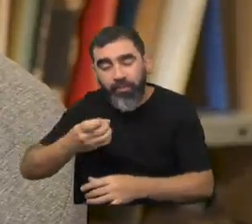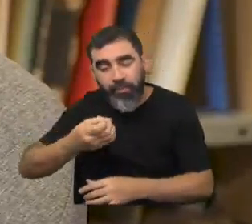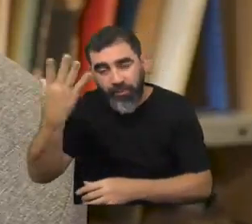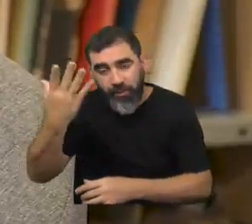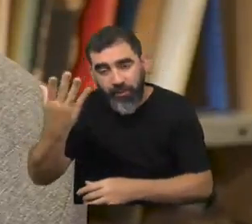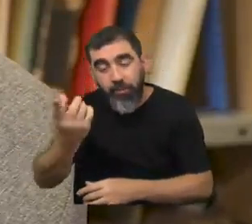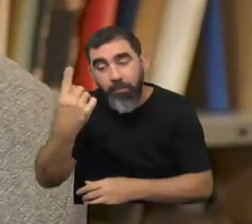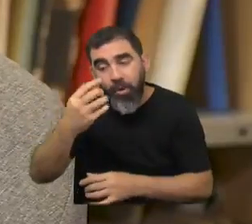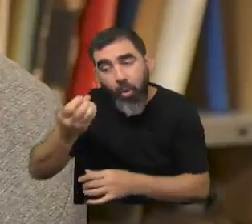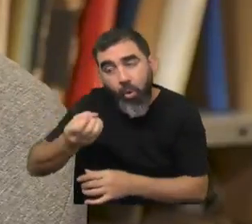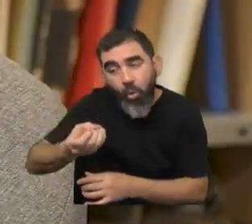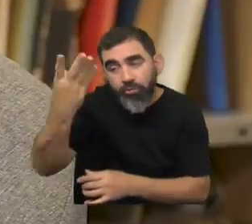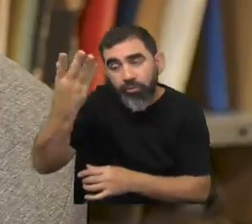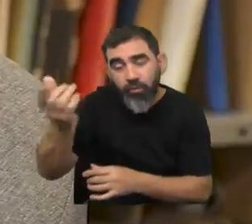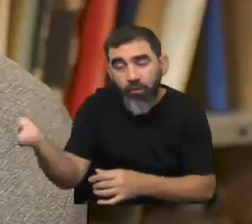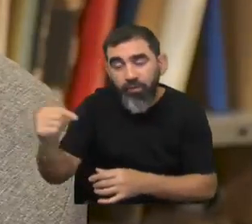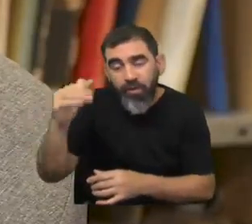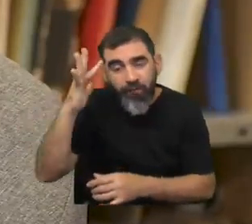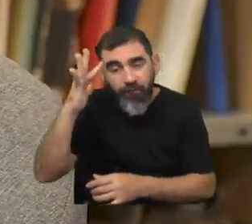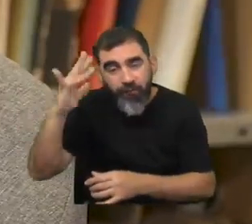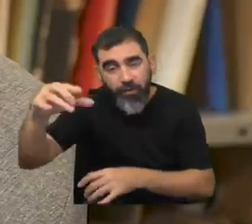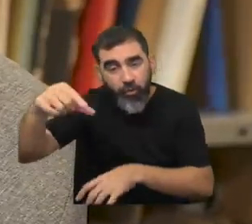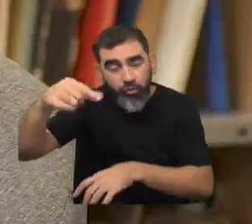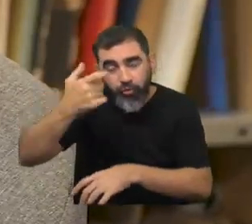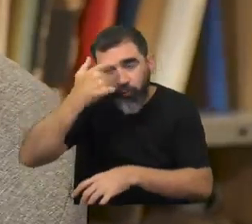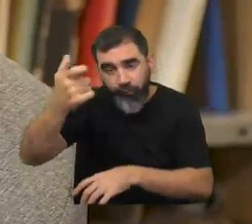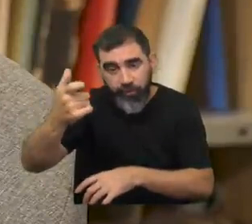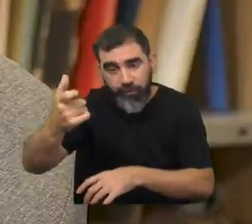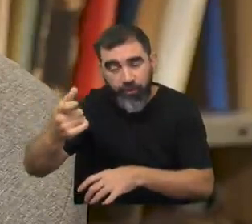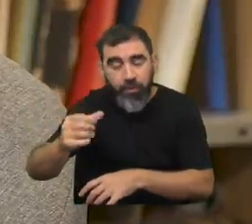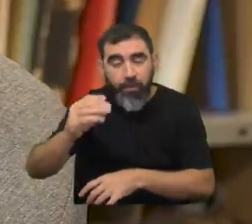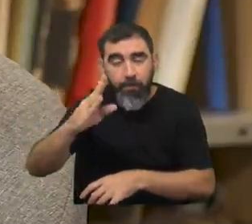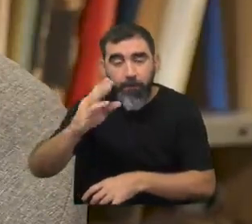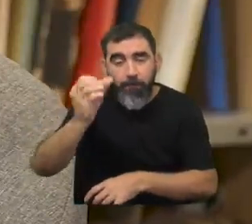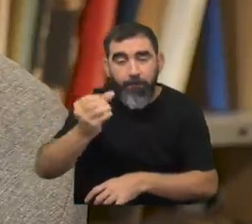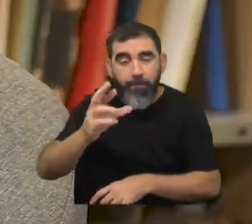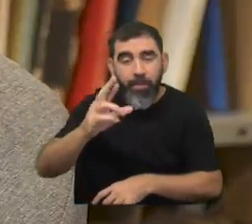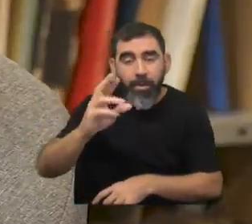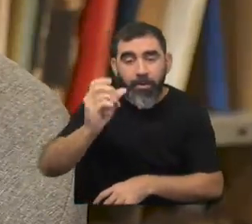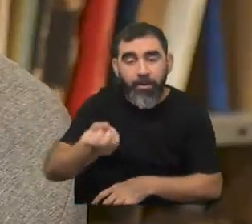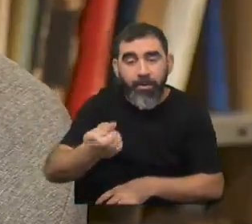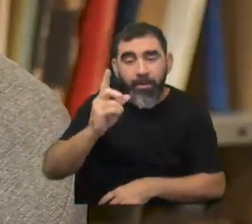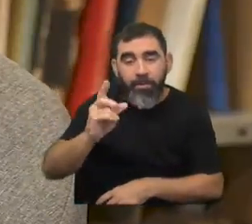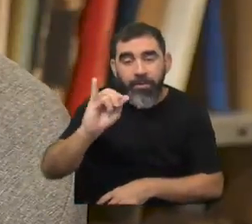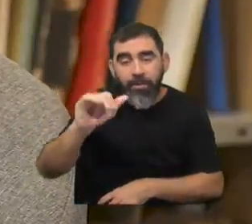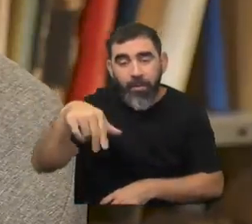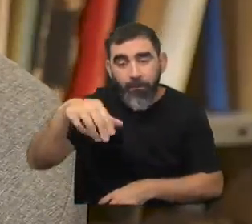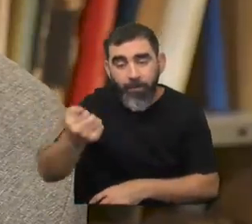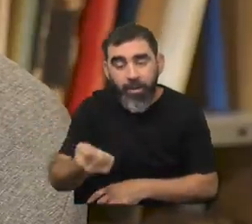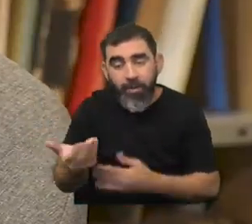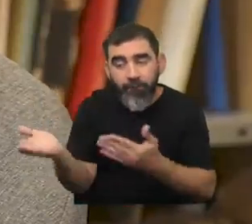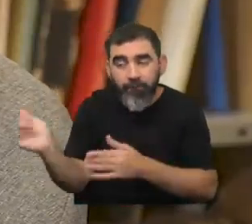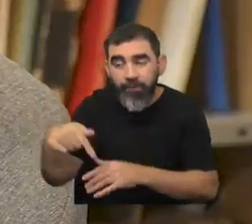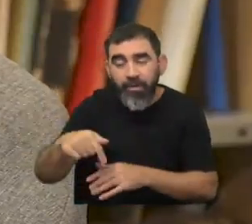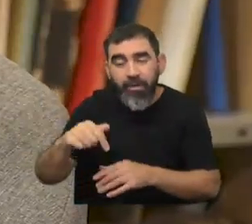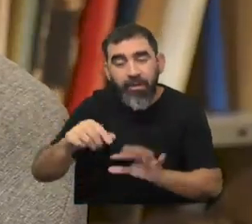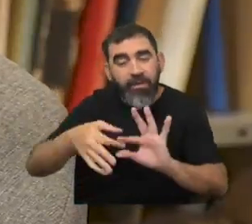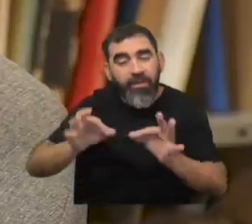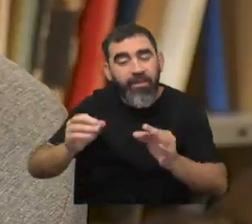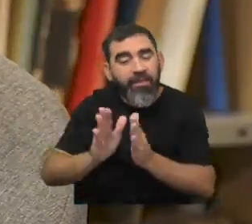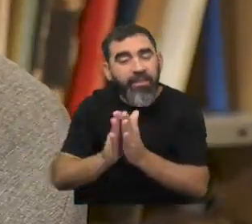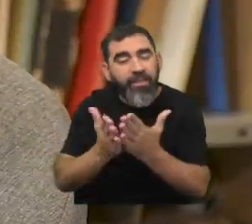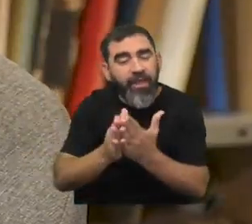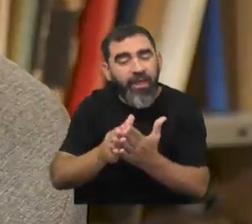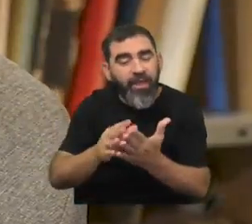esos conceptos nacen de la filosofía de la ciencia. Paradigma y comunidad científica, por ejemplo, nacen en un texto que es un